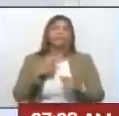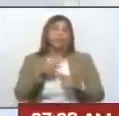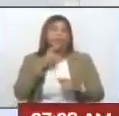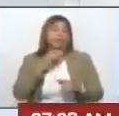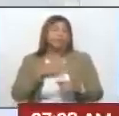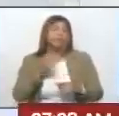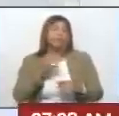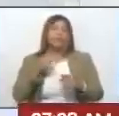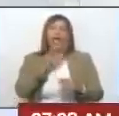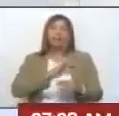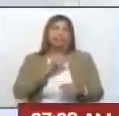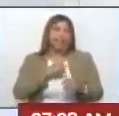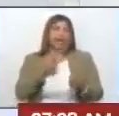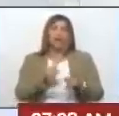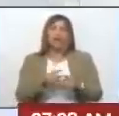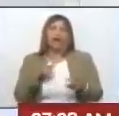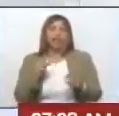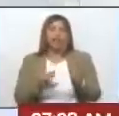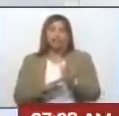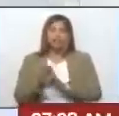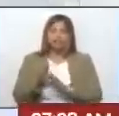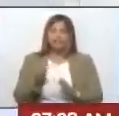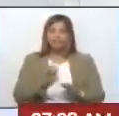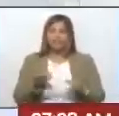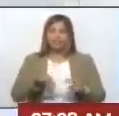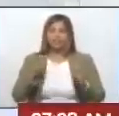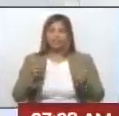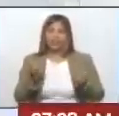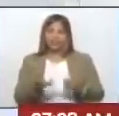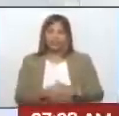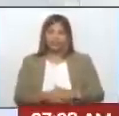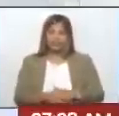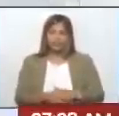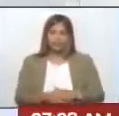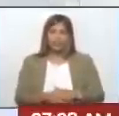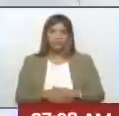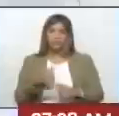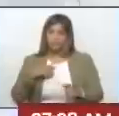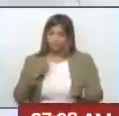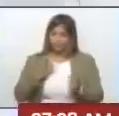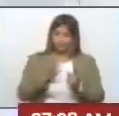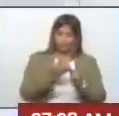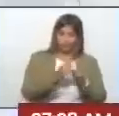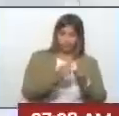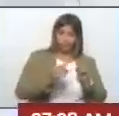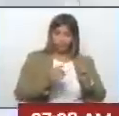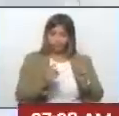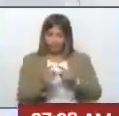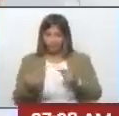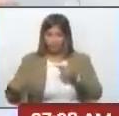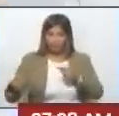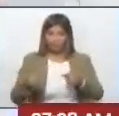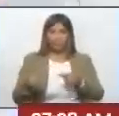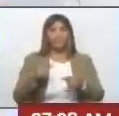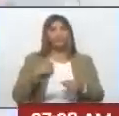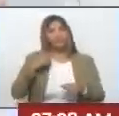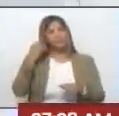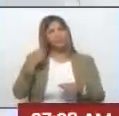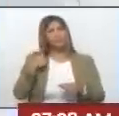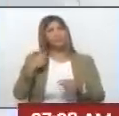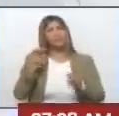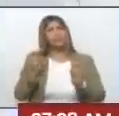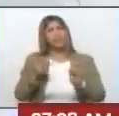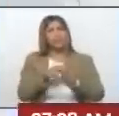en la sociedad que no ha avanzado en esta materia. Yo soy de los que cree que no solo es un tema de normas